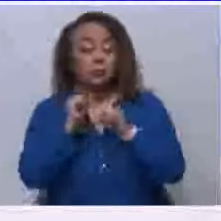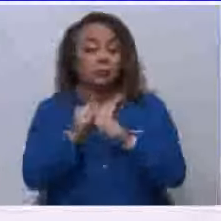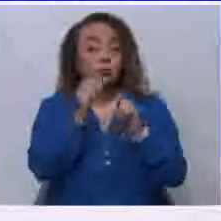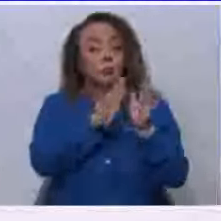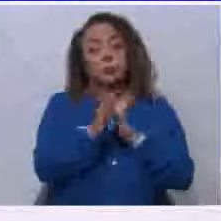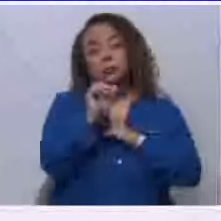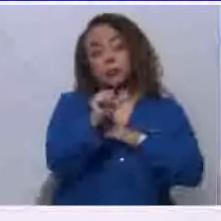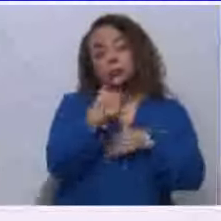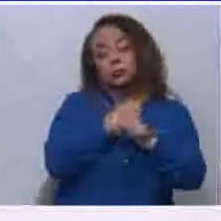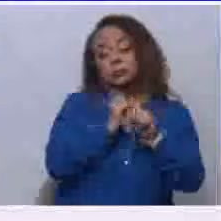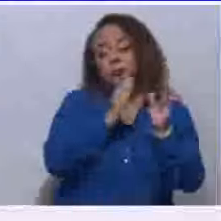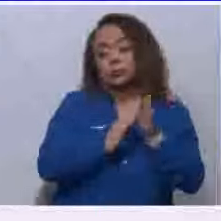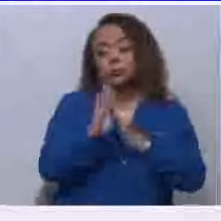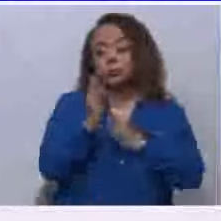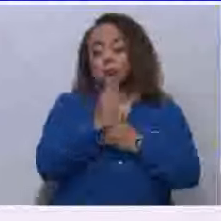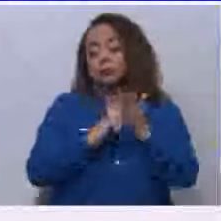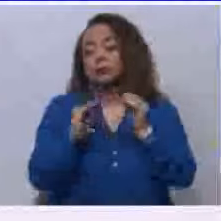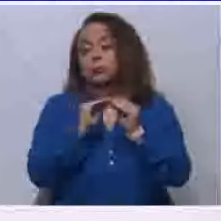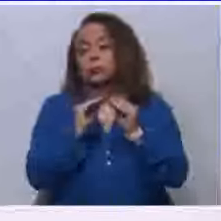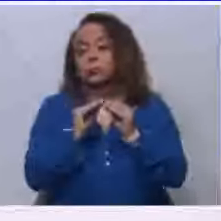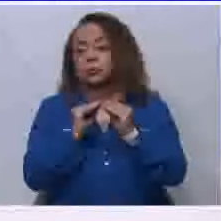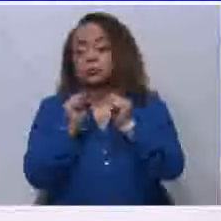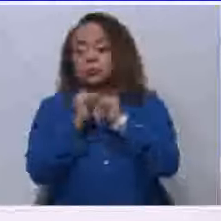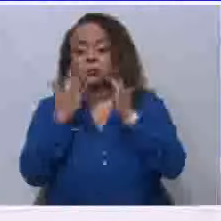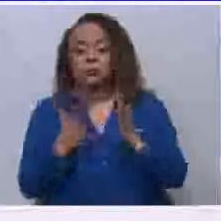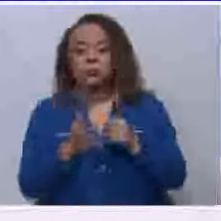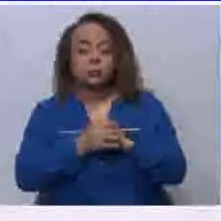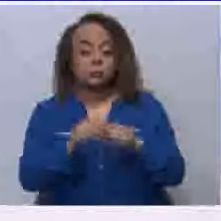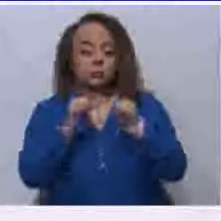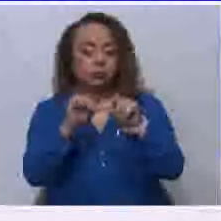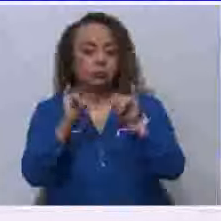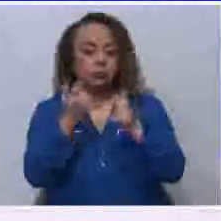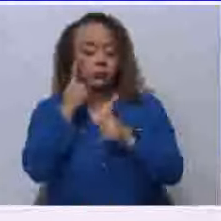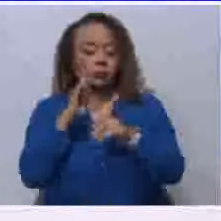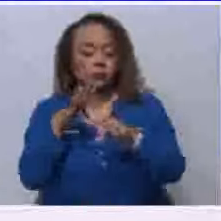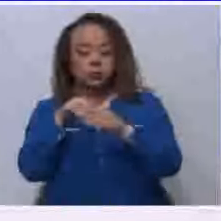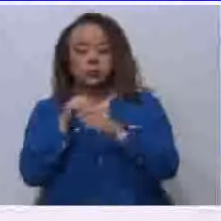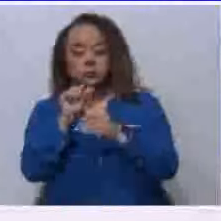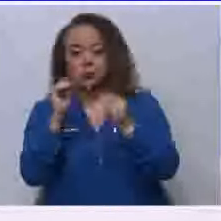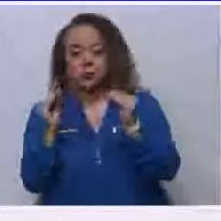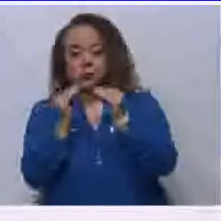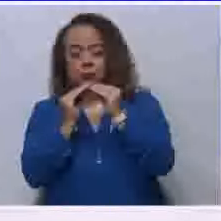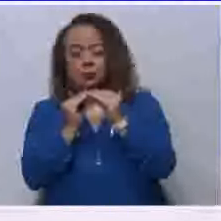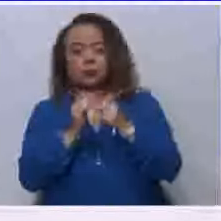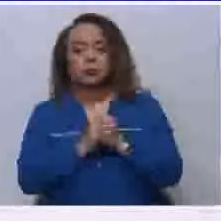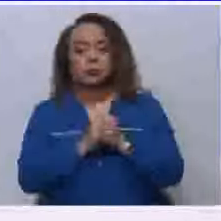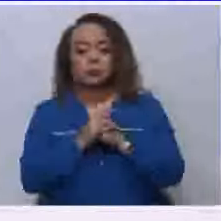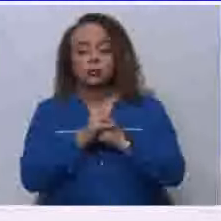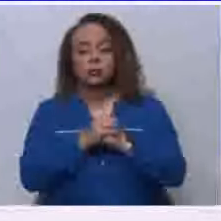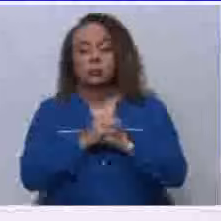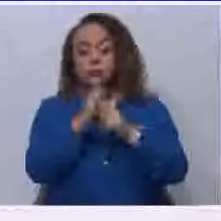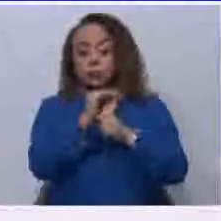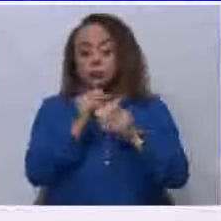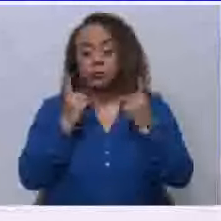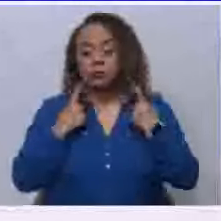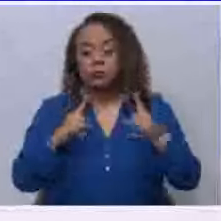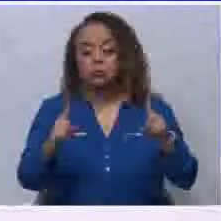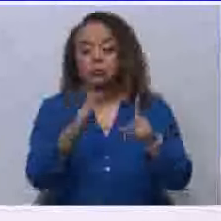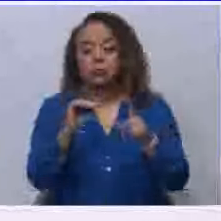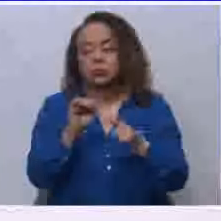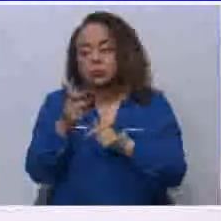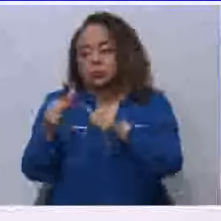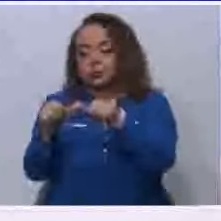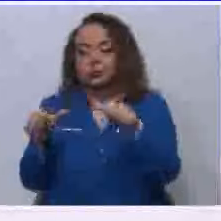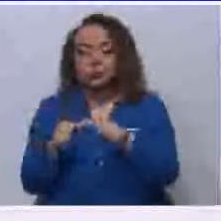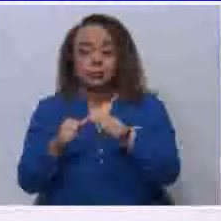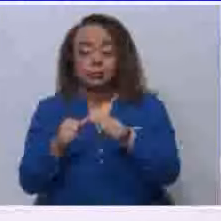lo que está haciendo, plan B, algo más con jugadores que sigan jugando por adentro, un poquito más asociado y no tanto desborde, y tercer plan, tirarla al área.